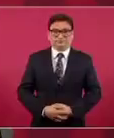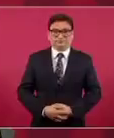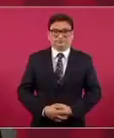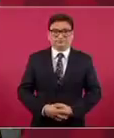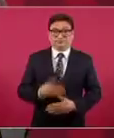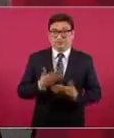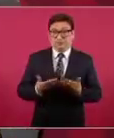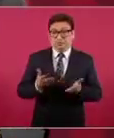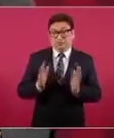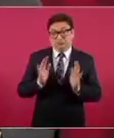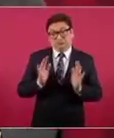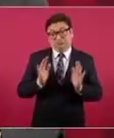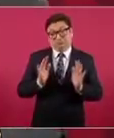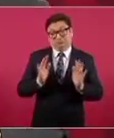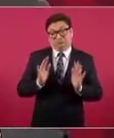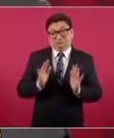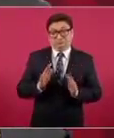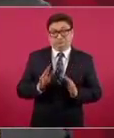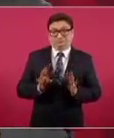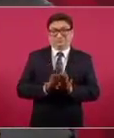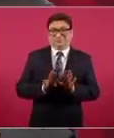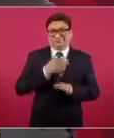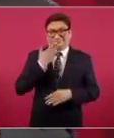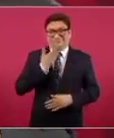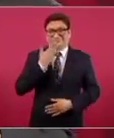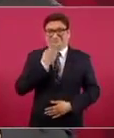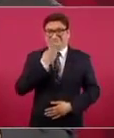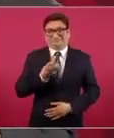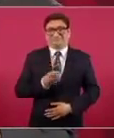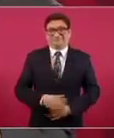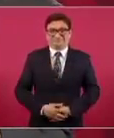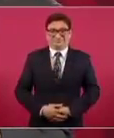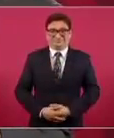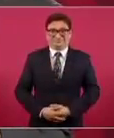Ahora sí que, como diría